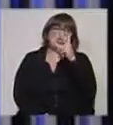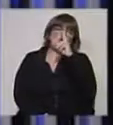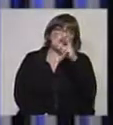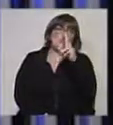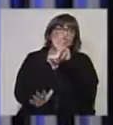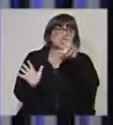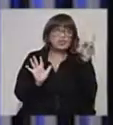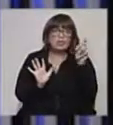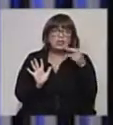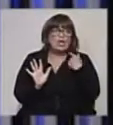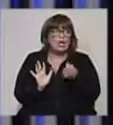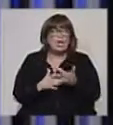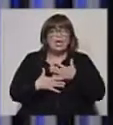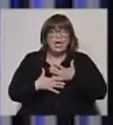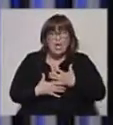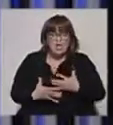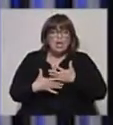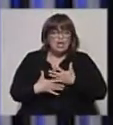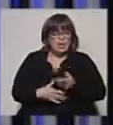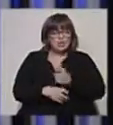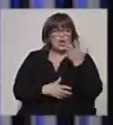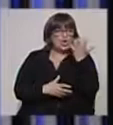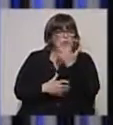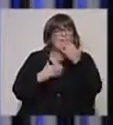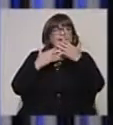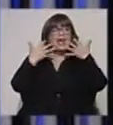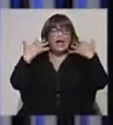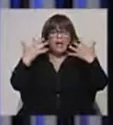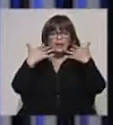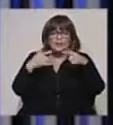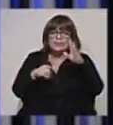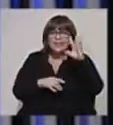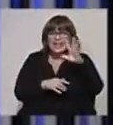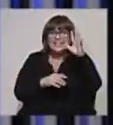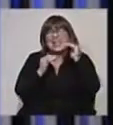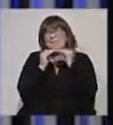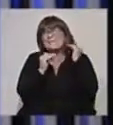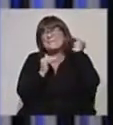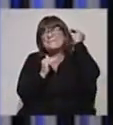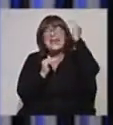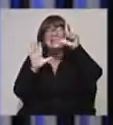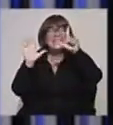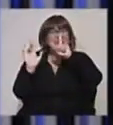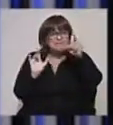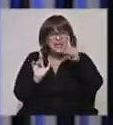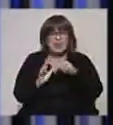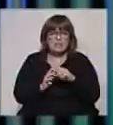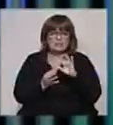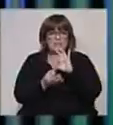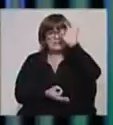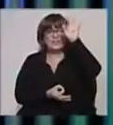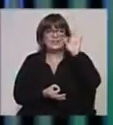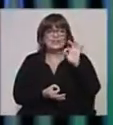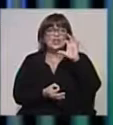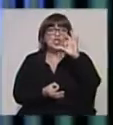me muero. O sea, realmente lo sentía en el corazón, en el aire. Imagínate estar a la cantidad de metros que dijo, unos 7000 metros. El Soroche le dicen,